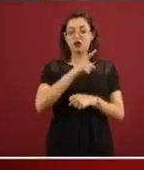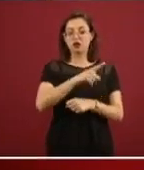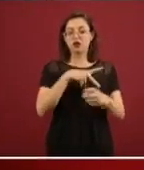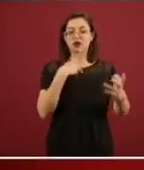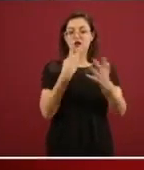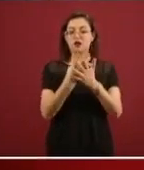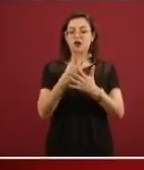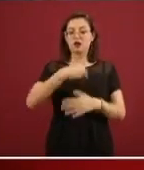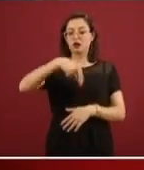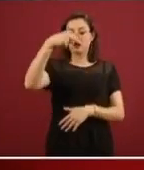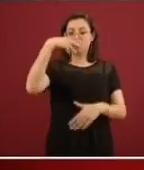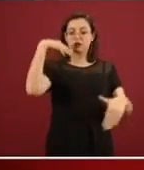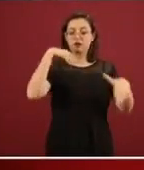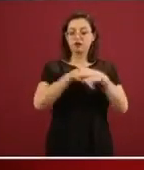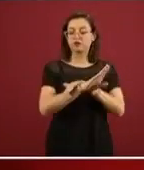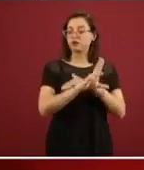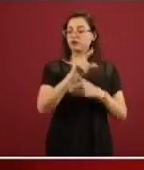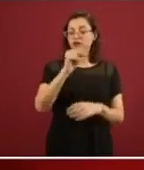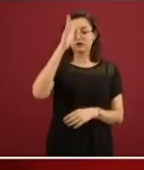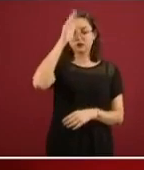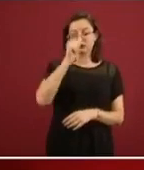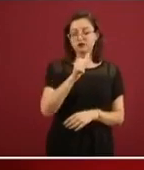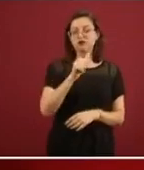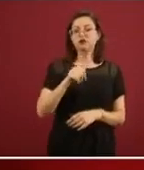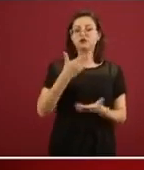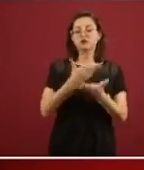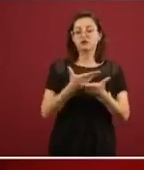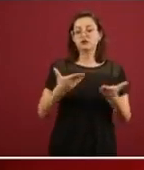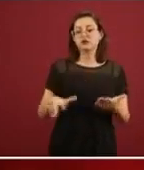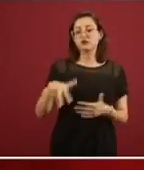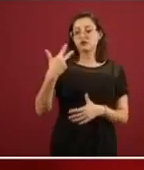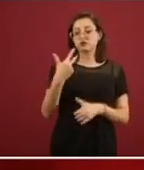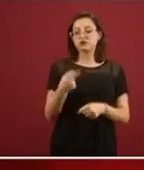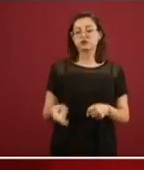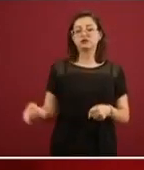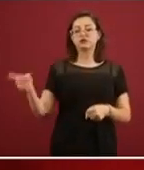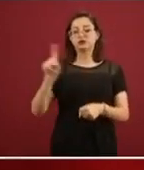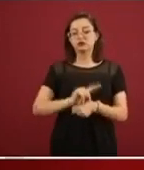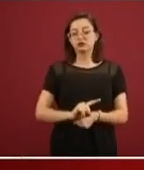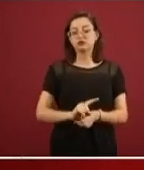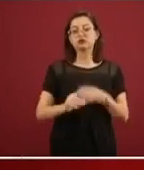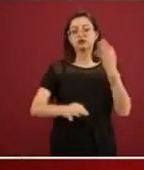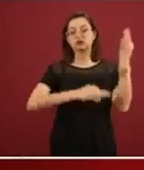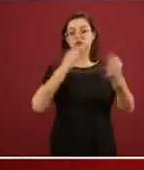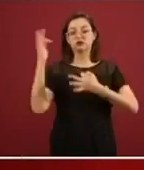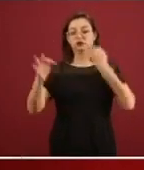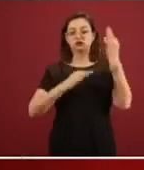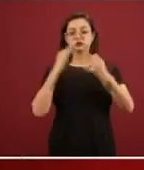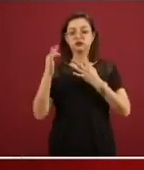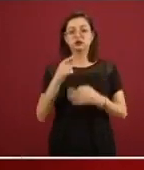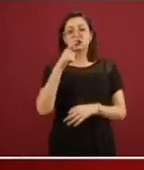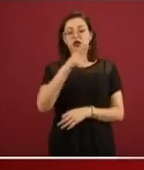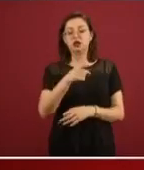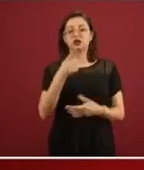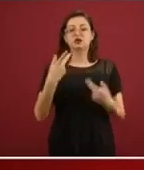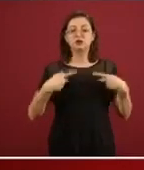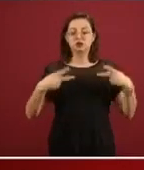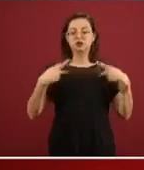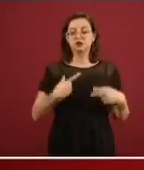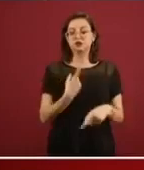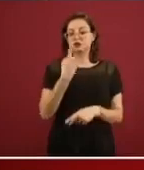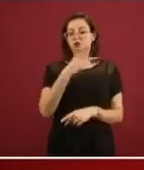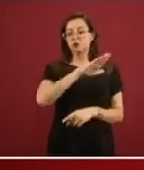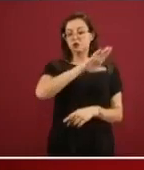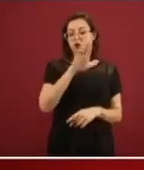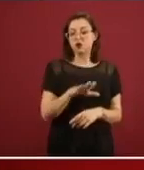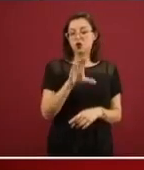una nota enviada a la redacción. Hoy, 13 días después, se comenta en diversos noticiarios que fallece una persona por COVID.